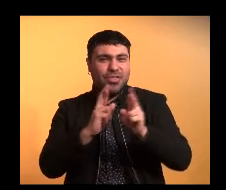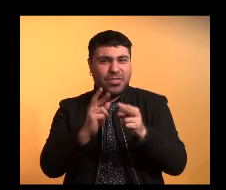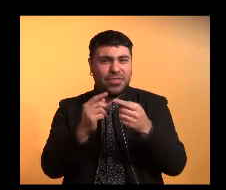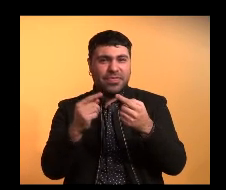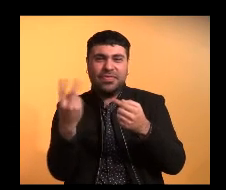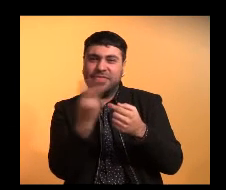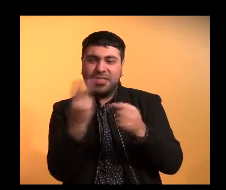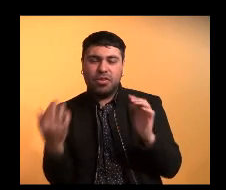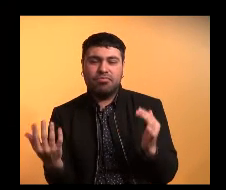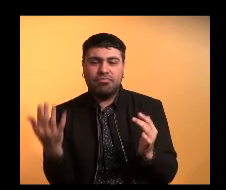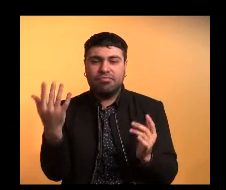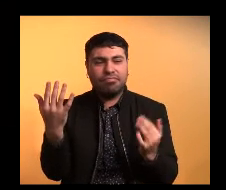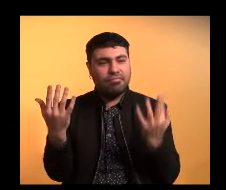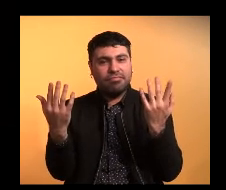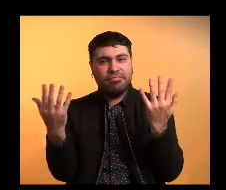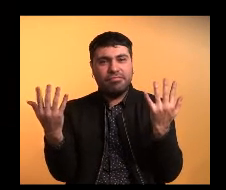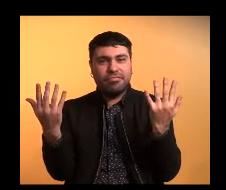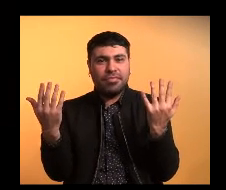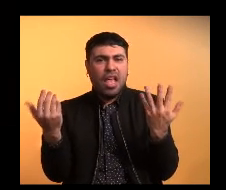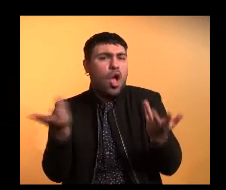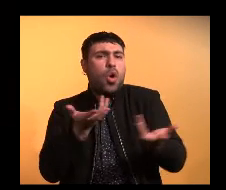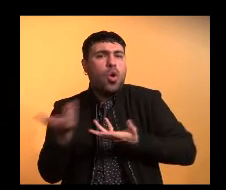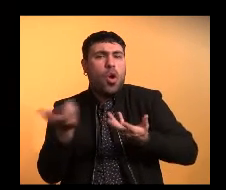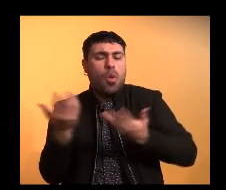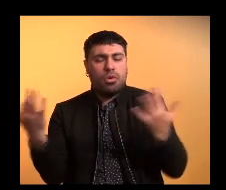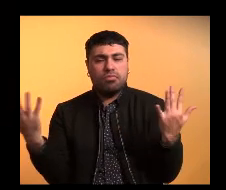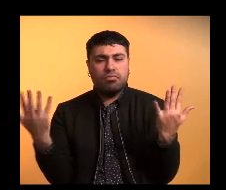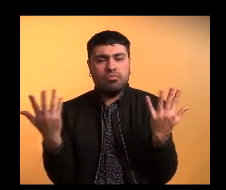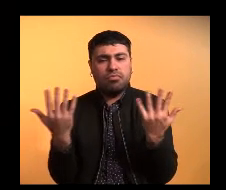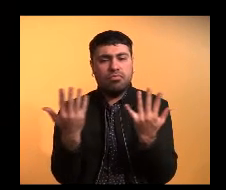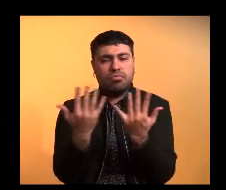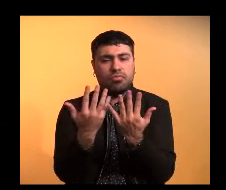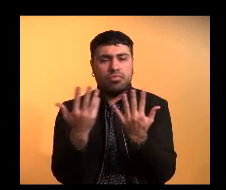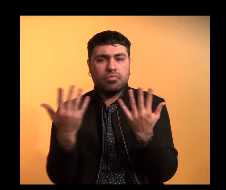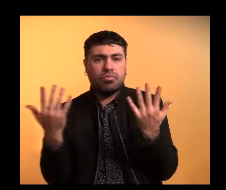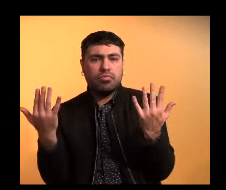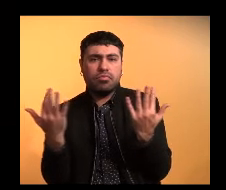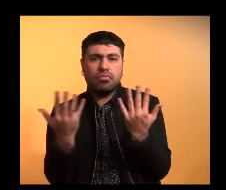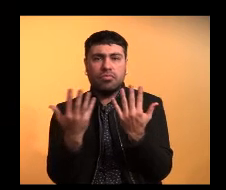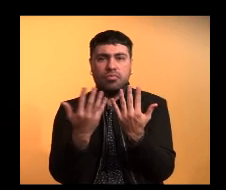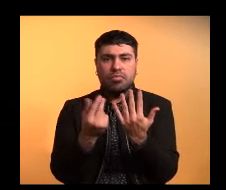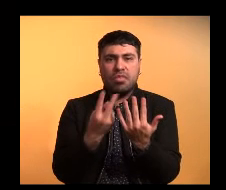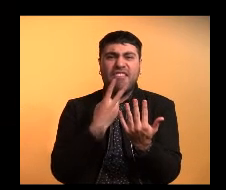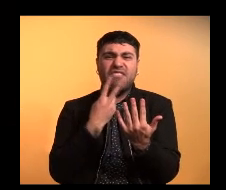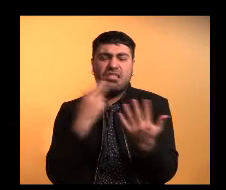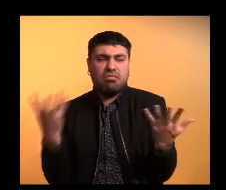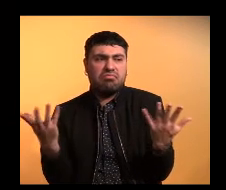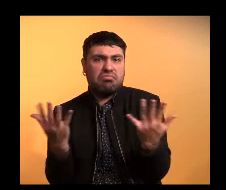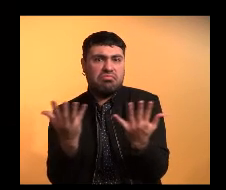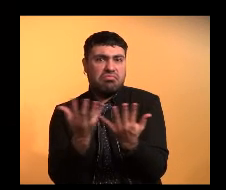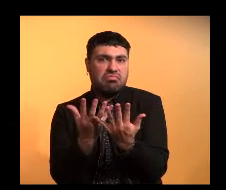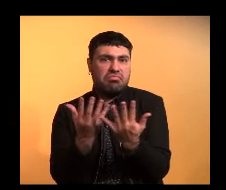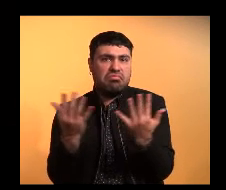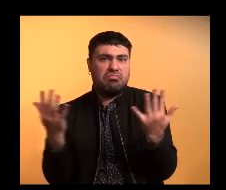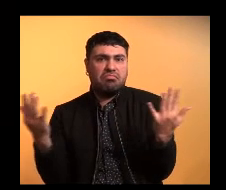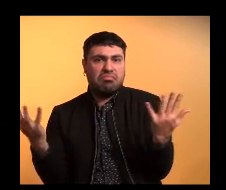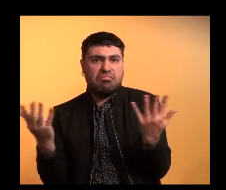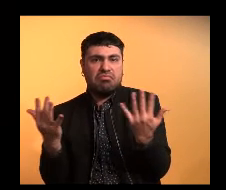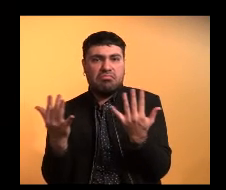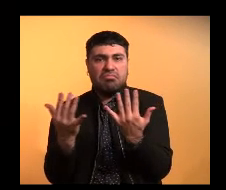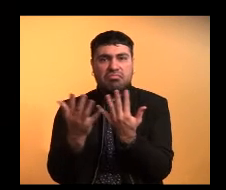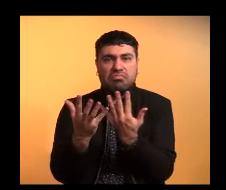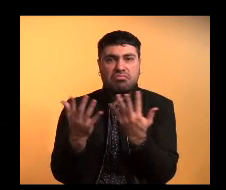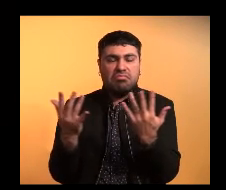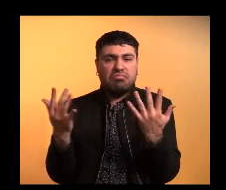nos preguntan, ¿cómo es la convivencia o la competencia cuando hay algas de estas rojas que son una lámina delgada